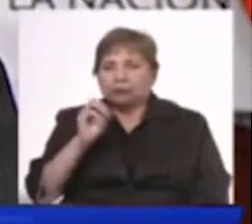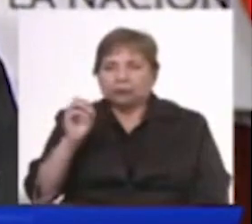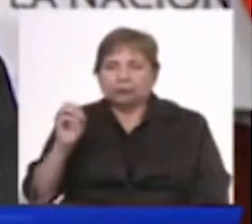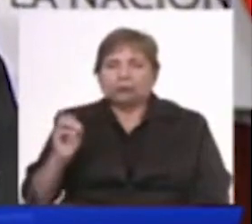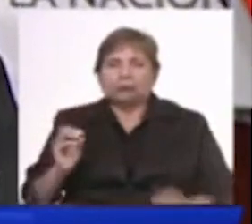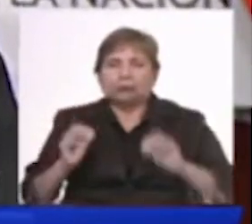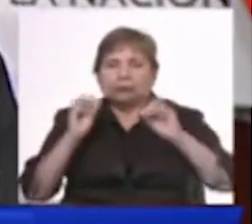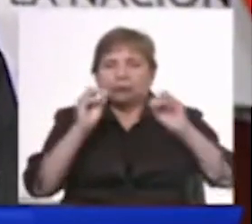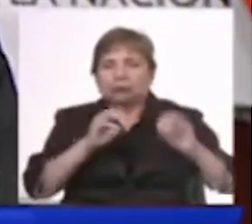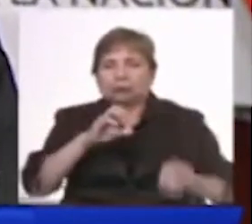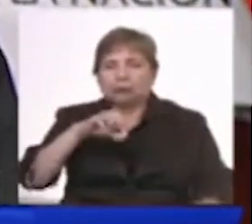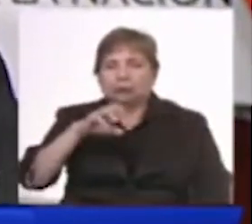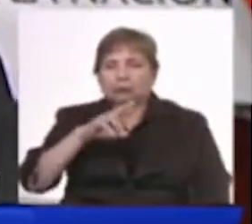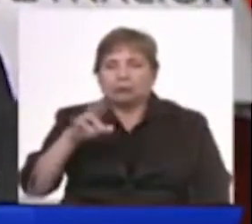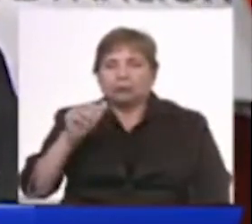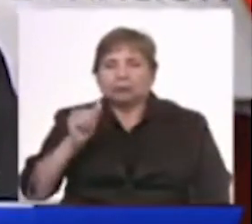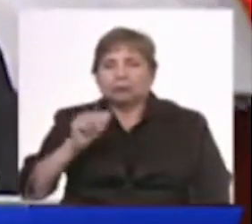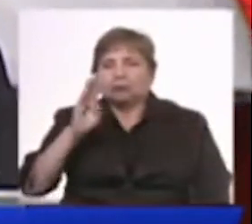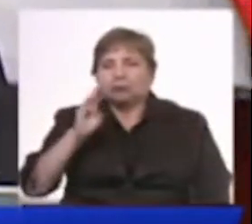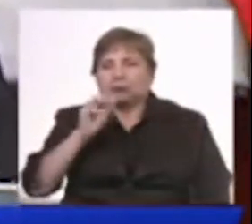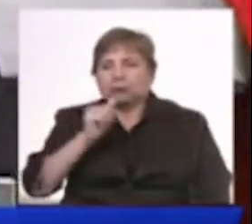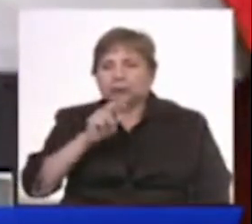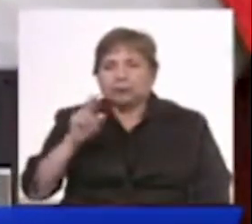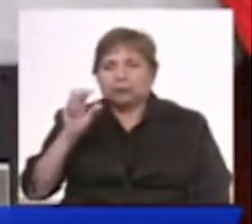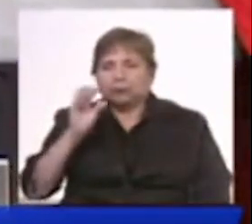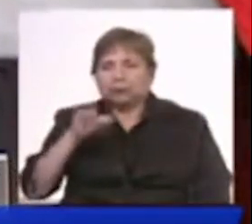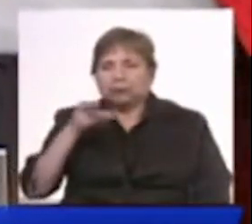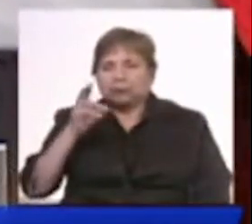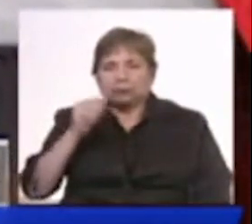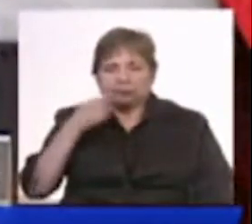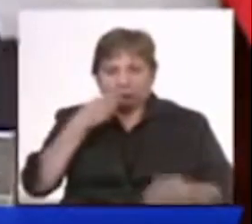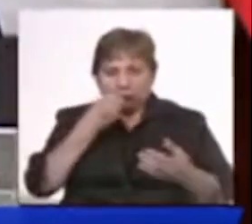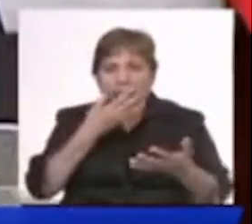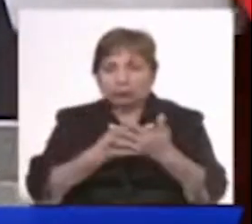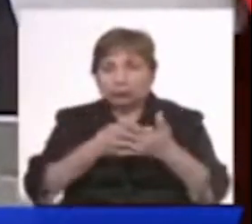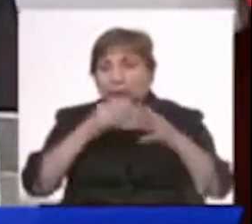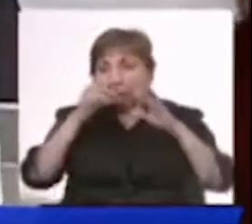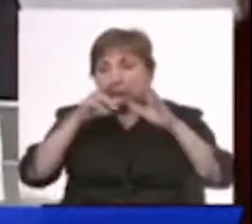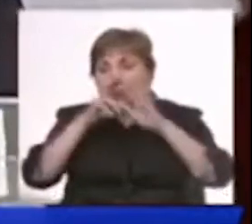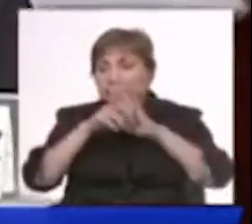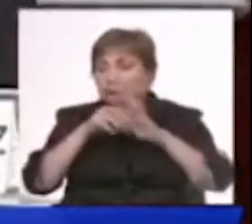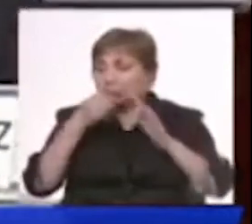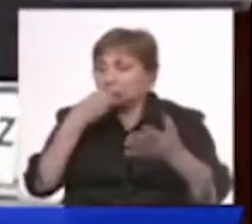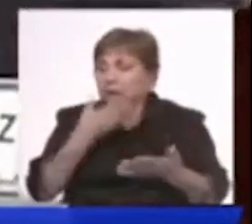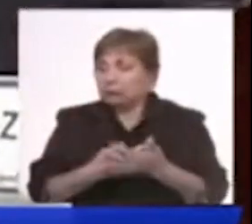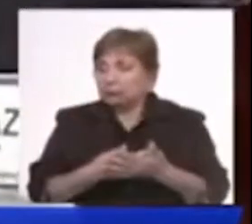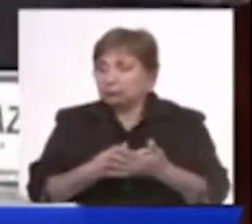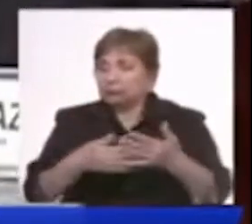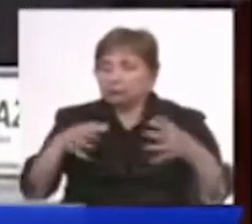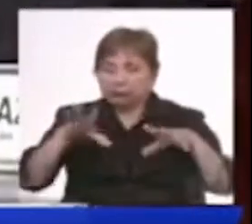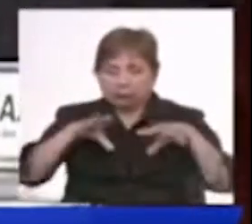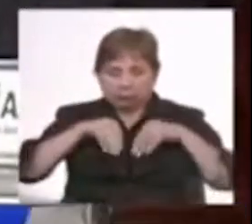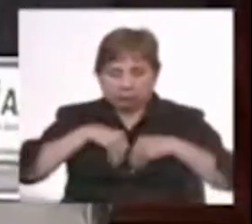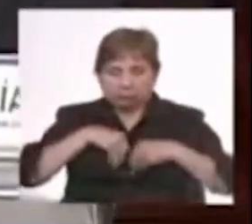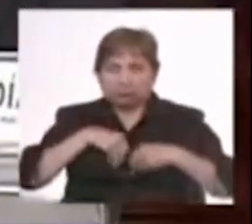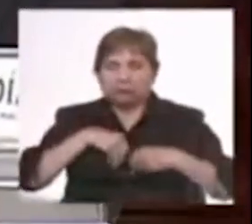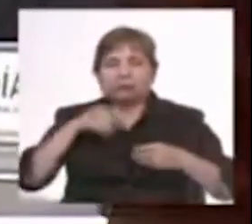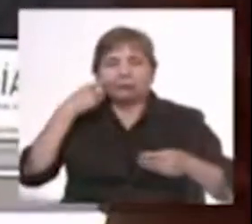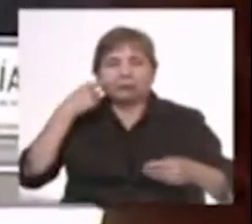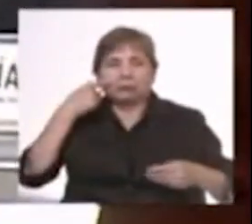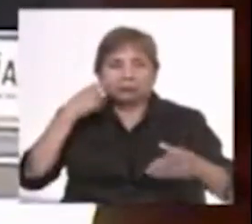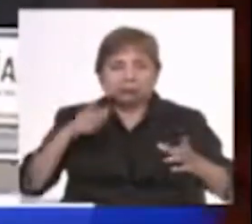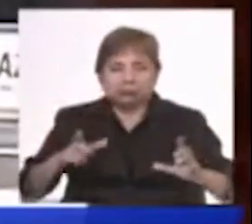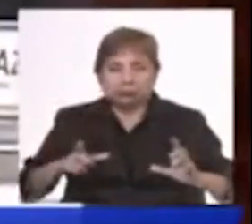Raúl Porras Barrenechea, que en estos momentos viene funcionando y repito, hay una muy buena aceptación de los